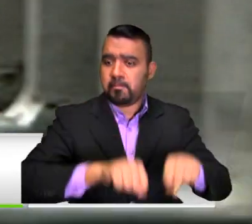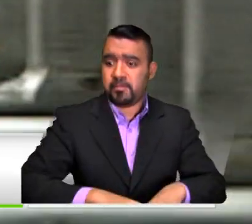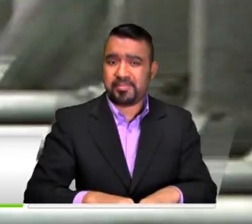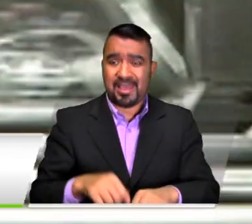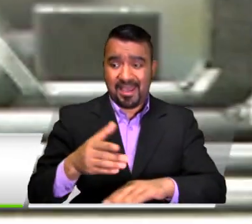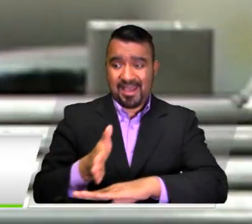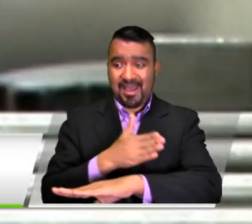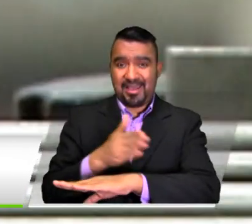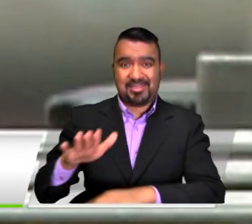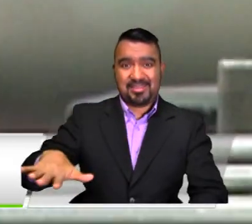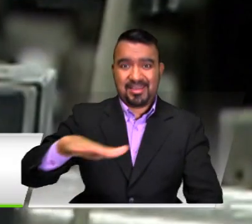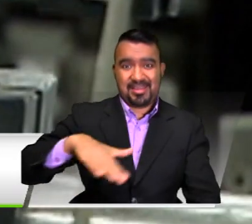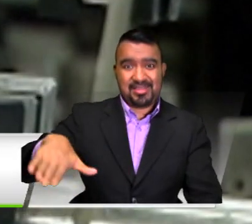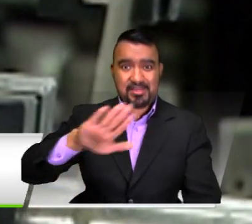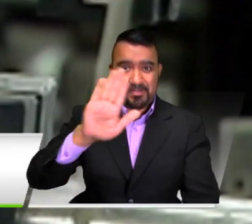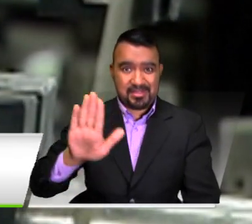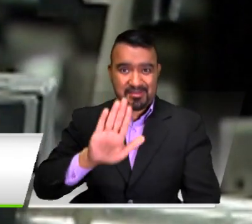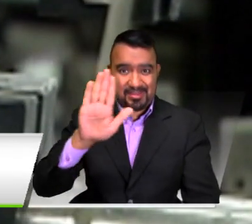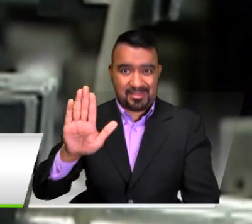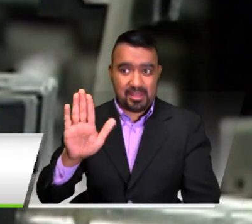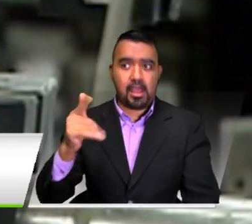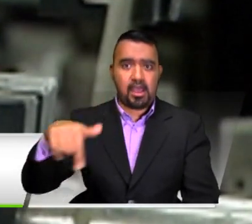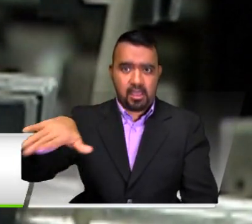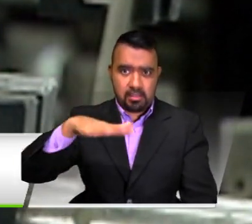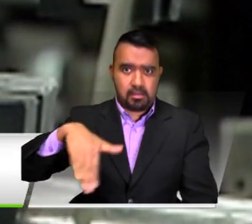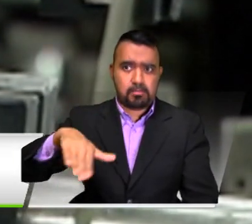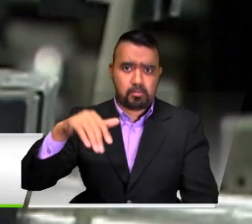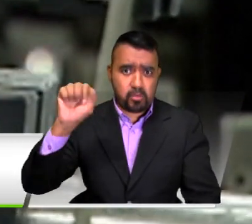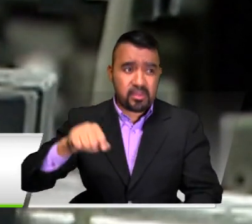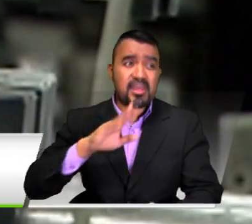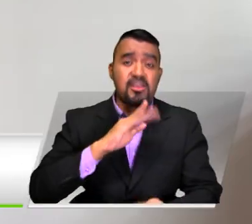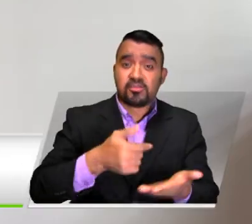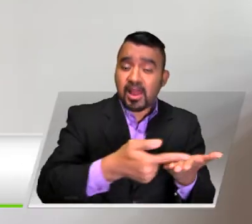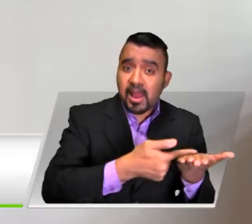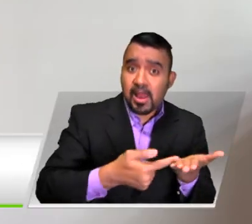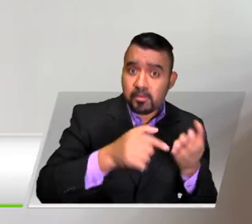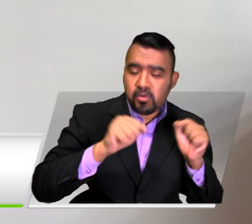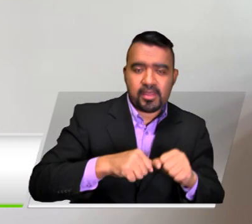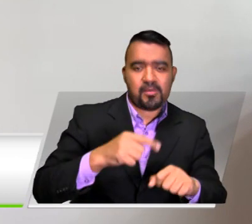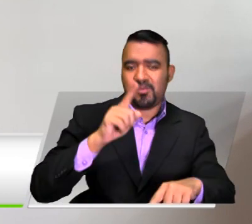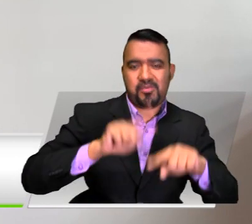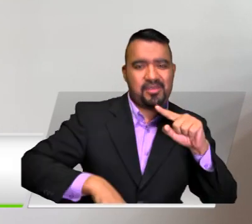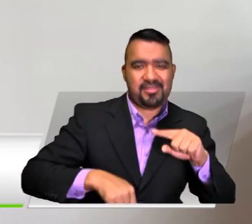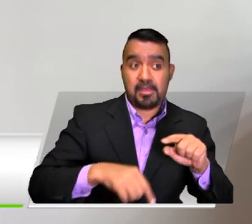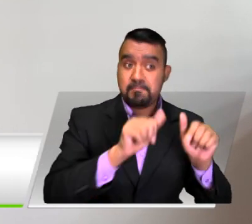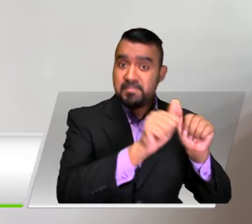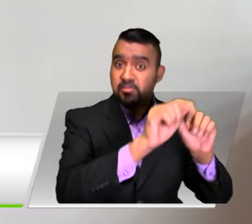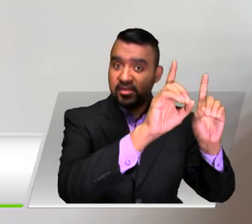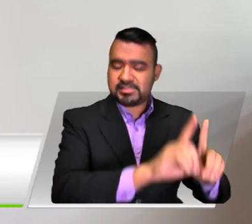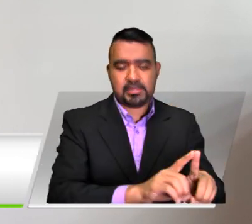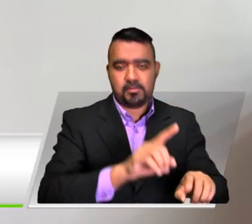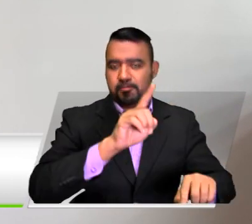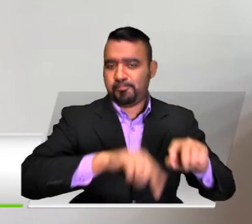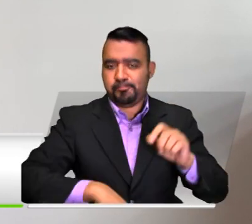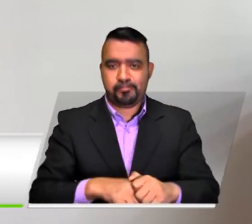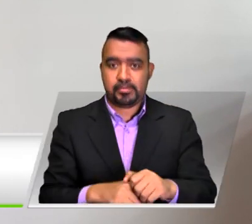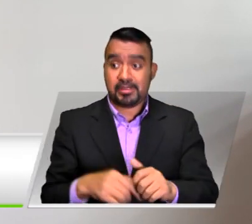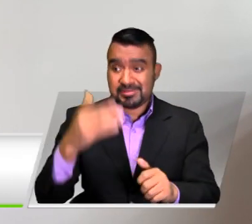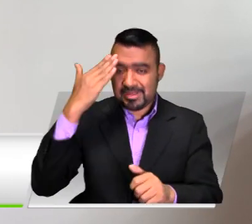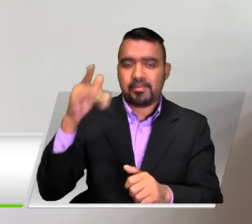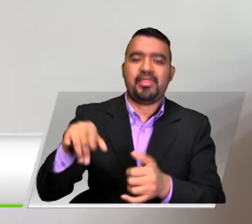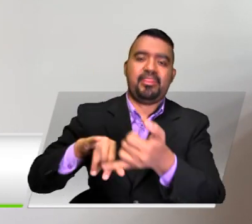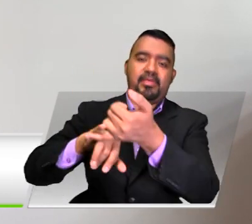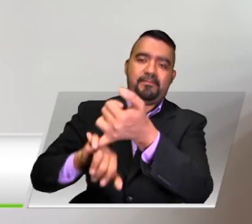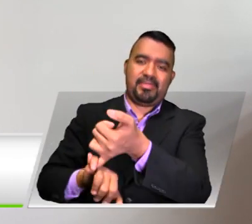Hacienda Departamental, pues no puede tomar sus propias decisiones al no ser considerado como un sujeto de derecho. En esa medida se debe entender que al convertirse en